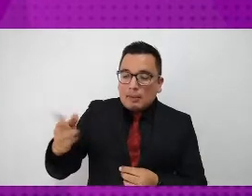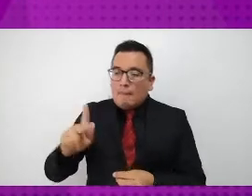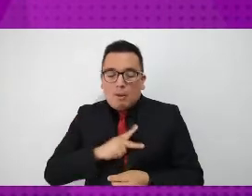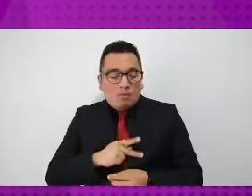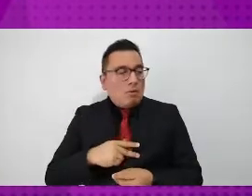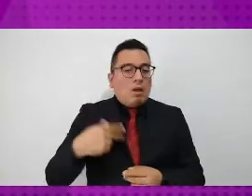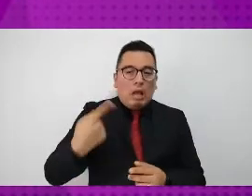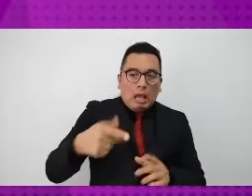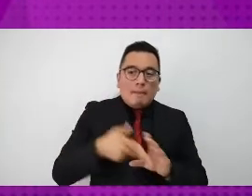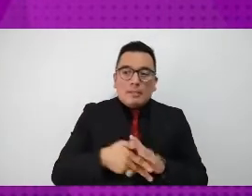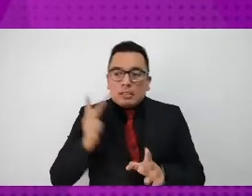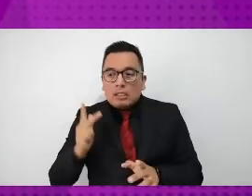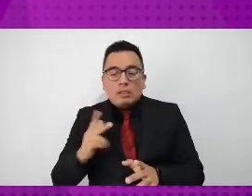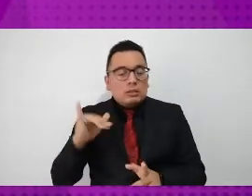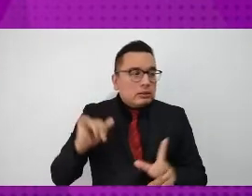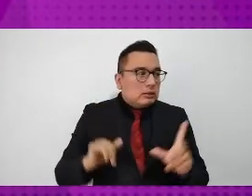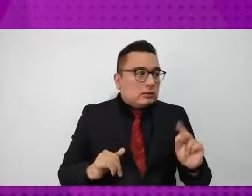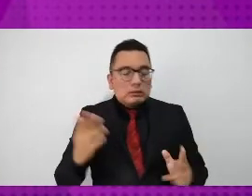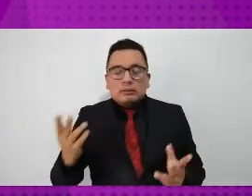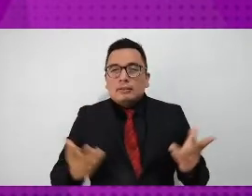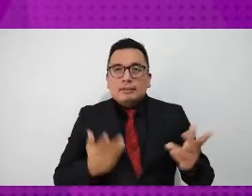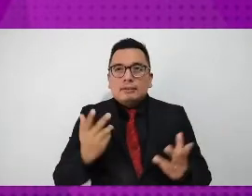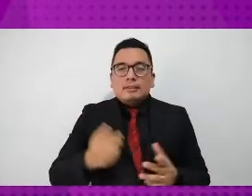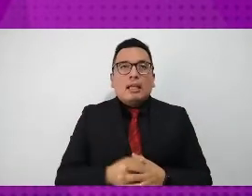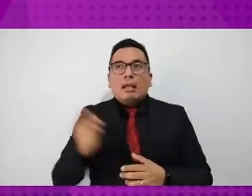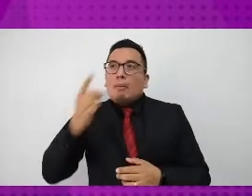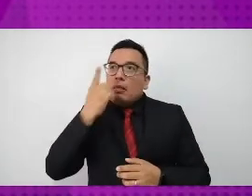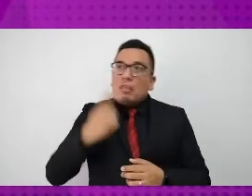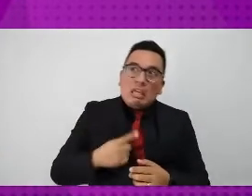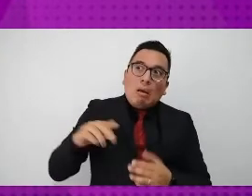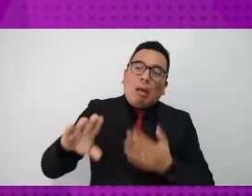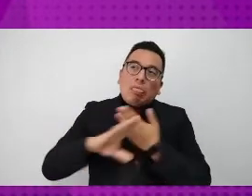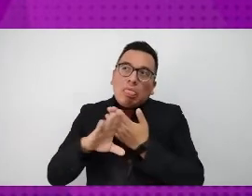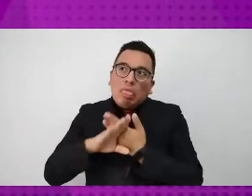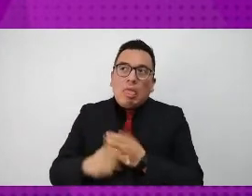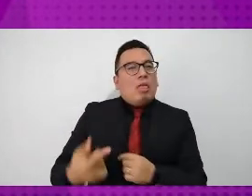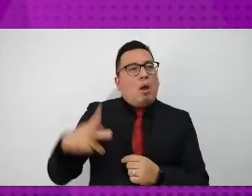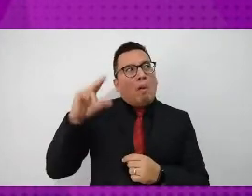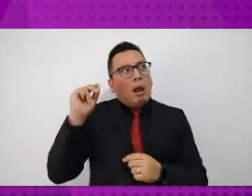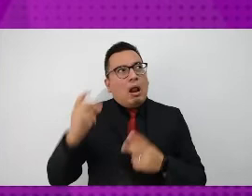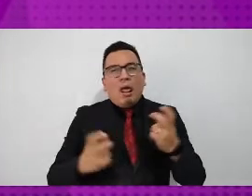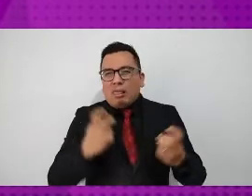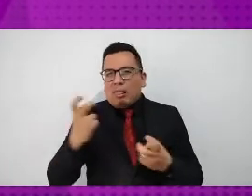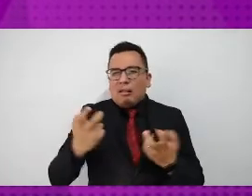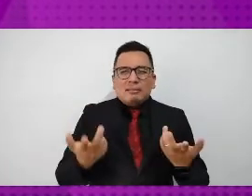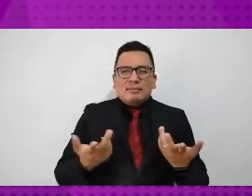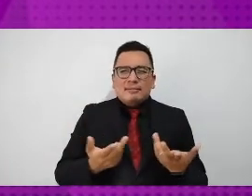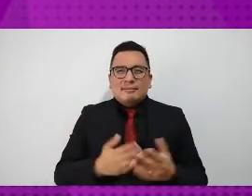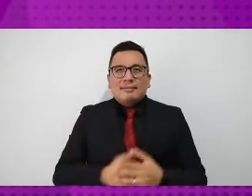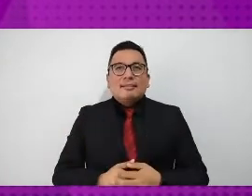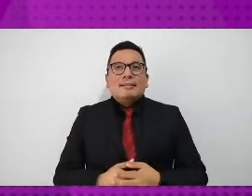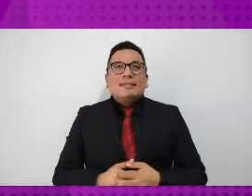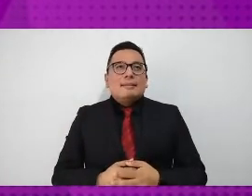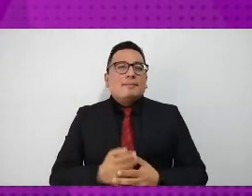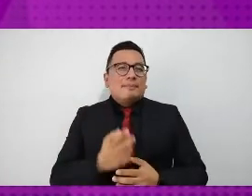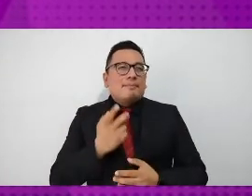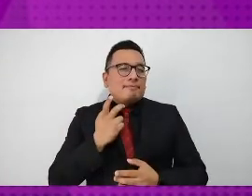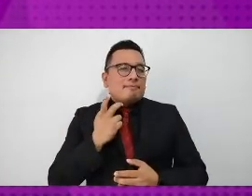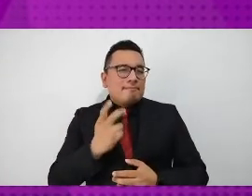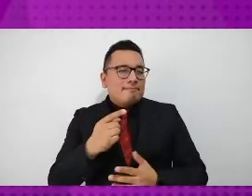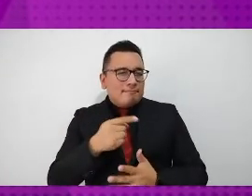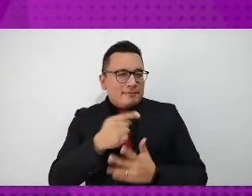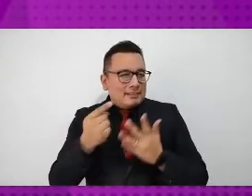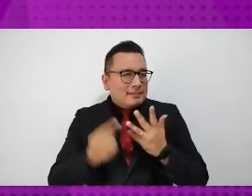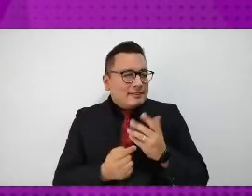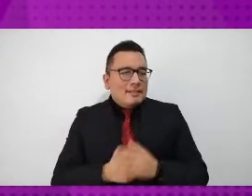para mí que si es no lo que sí no es no lo que sí me dijo cosas feas pero me señaló a mí entonces va para mí muchos temas